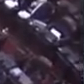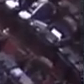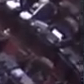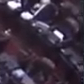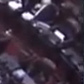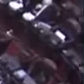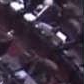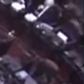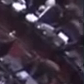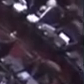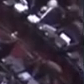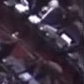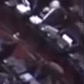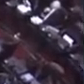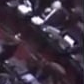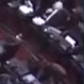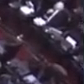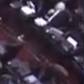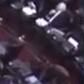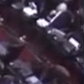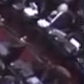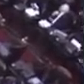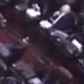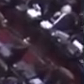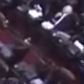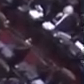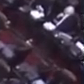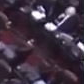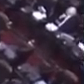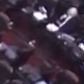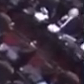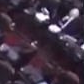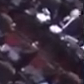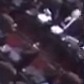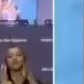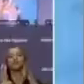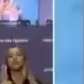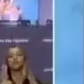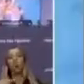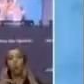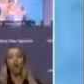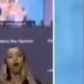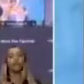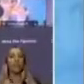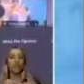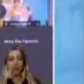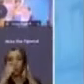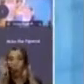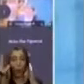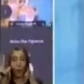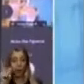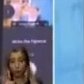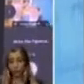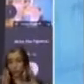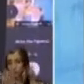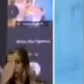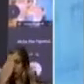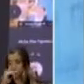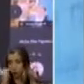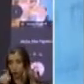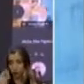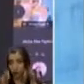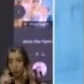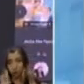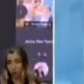está aporta aportando al estado claro la compra de las unidades de terapia intensiva